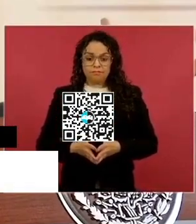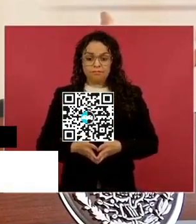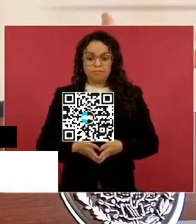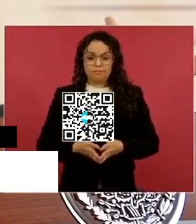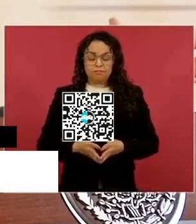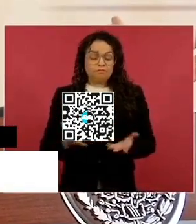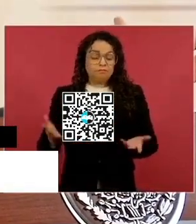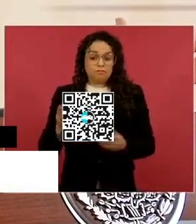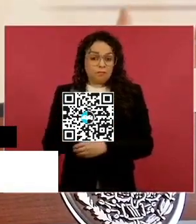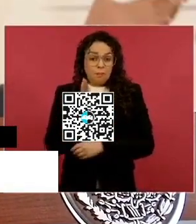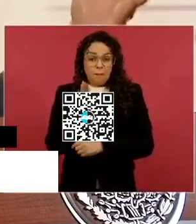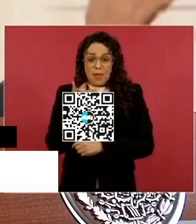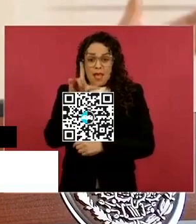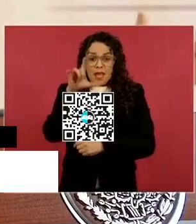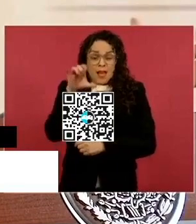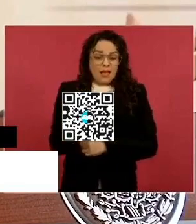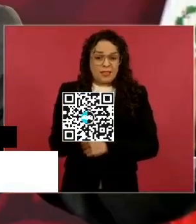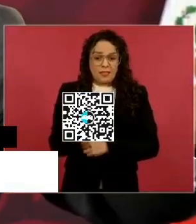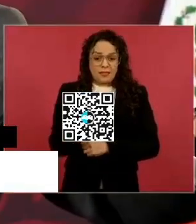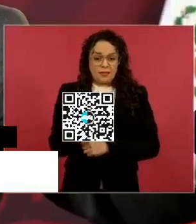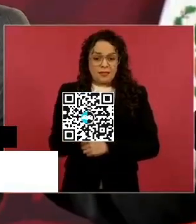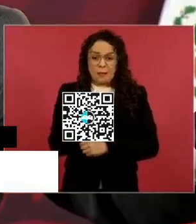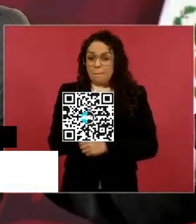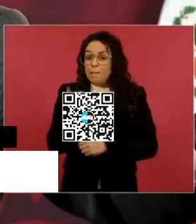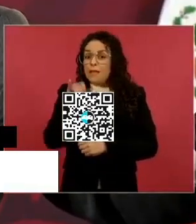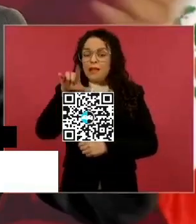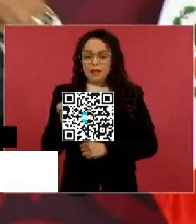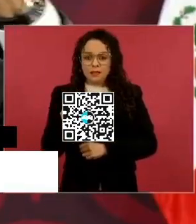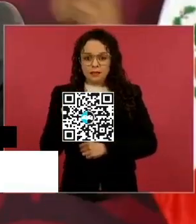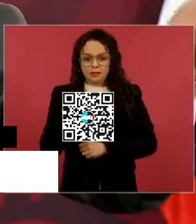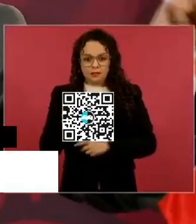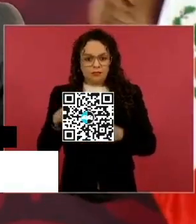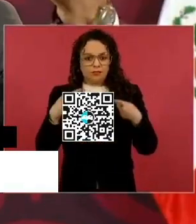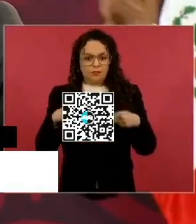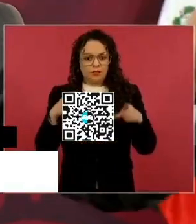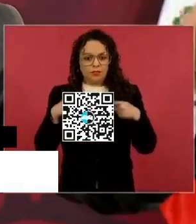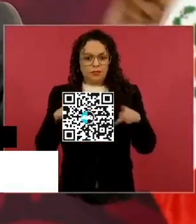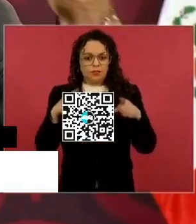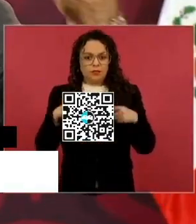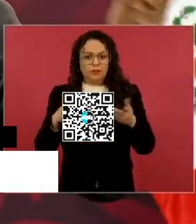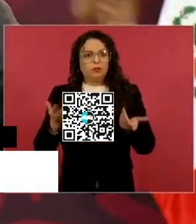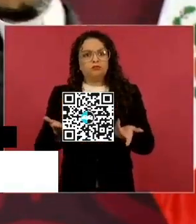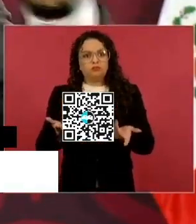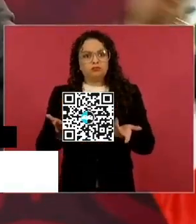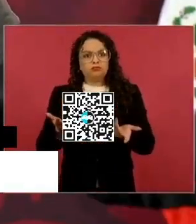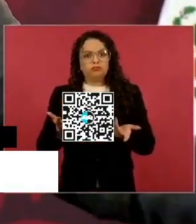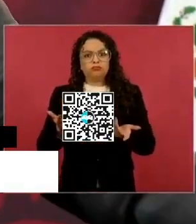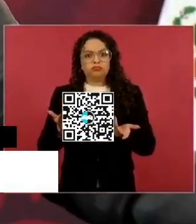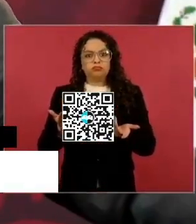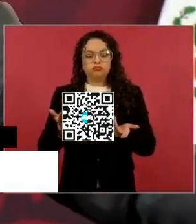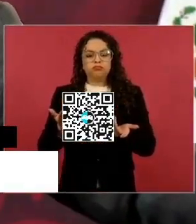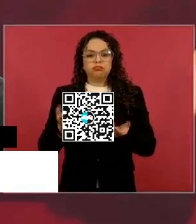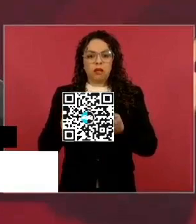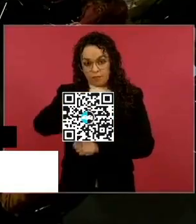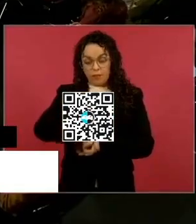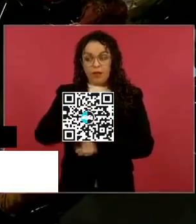miles de personas que tienen 10 años sin sentencia.